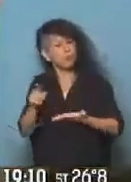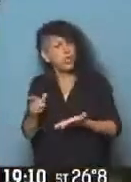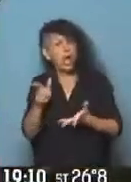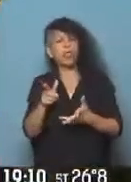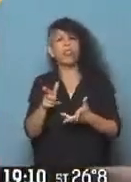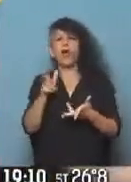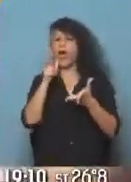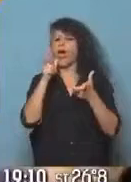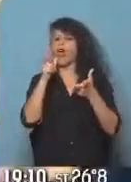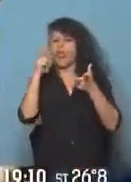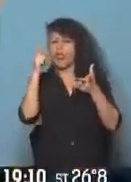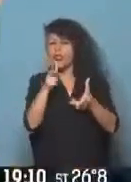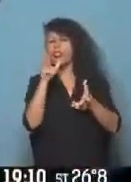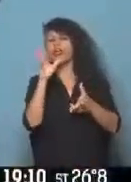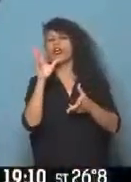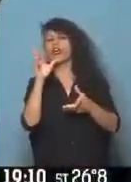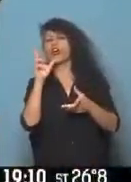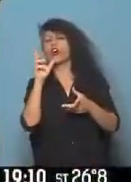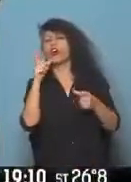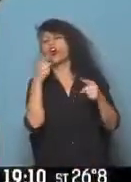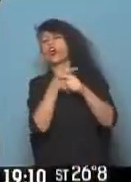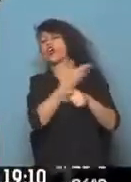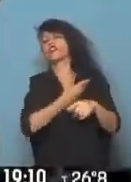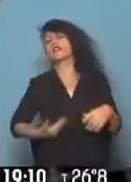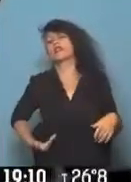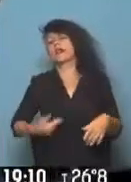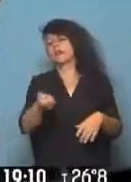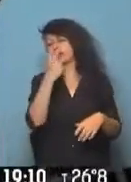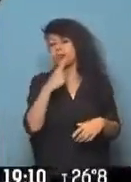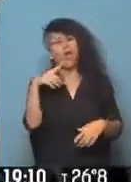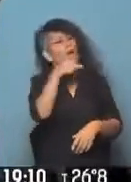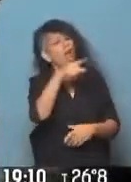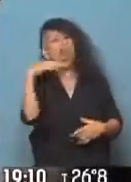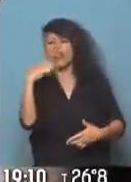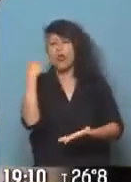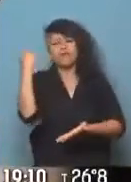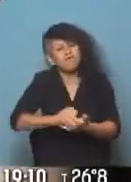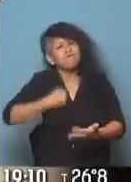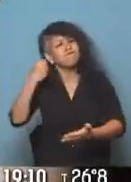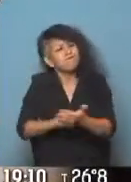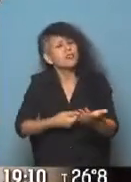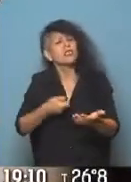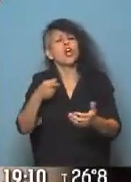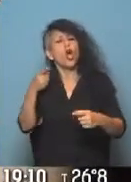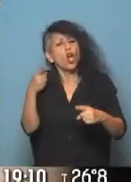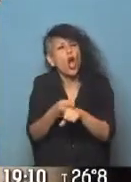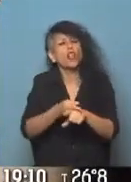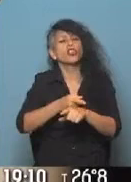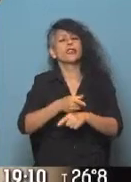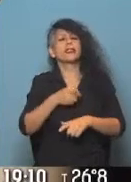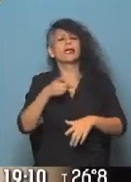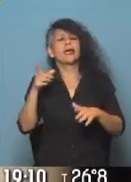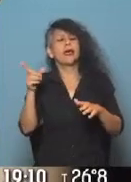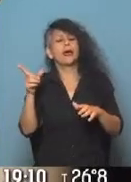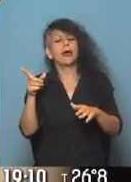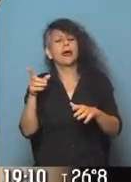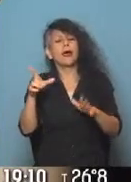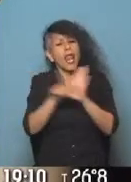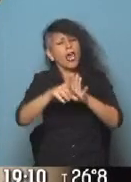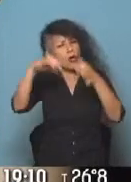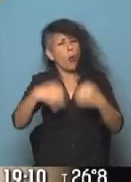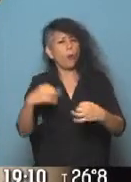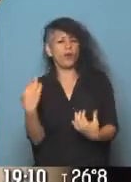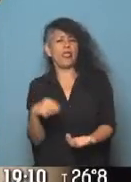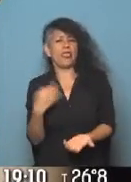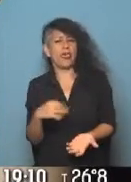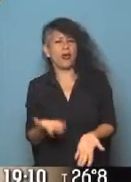mauricio macri de no abandonar la lucha contra la impunidad estoy harta de que me digan que cristina no tiene que ir